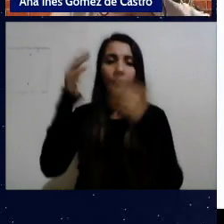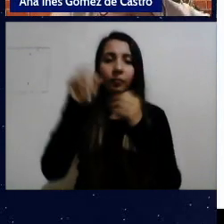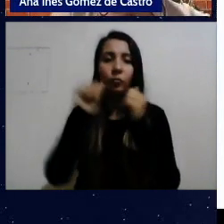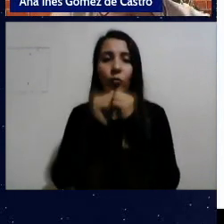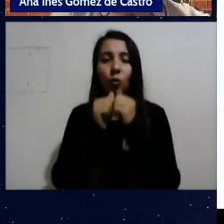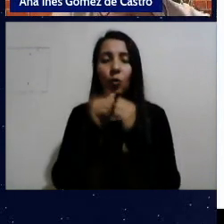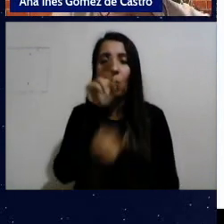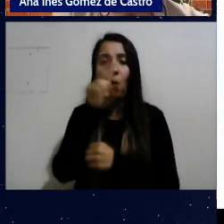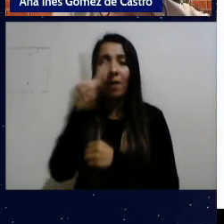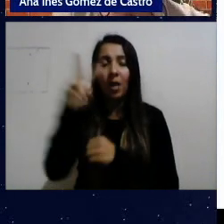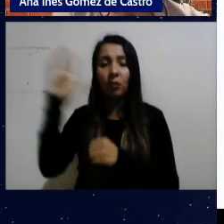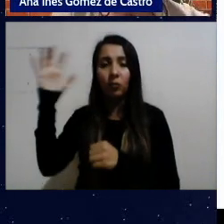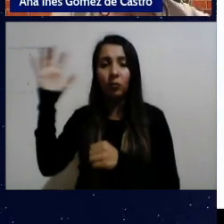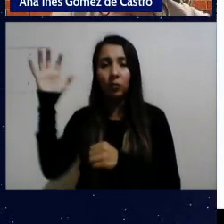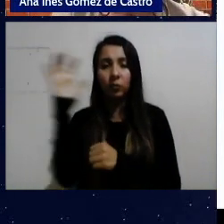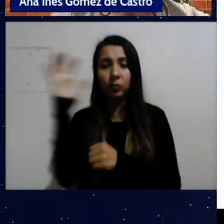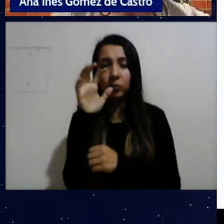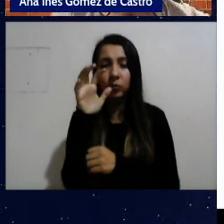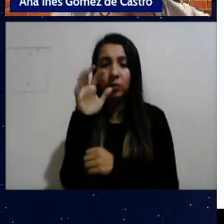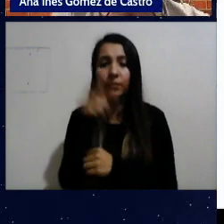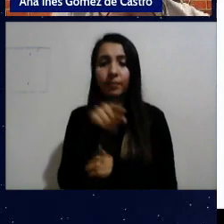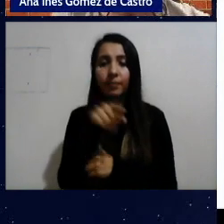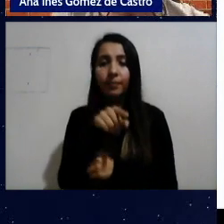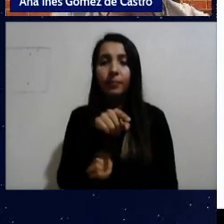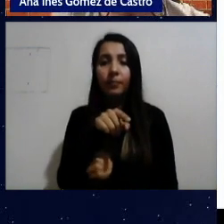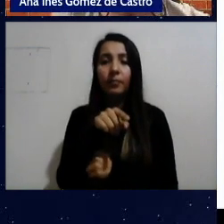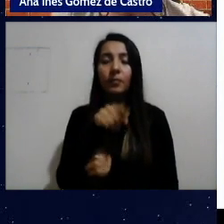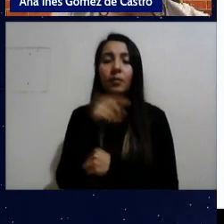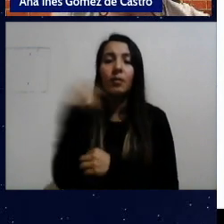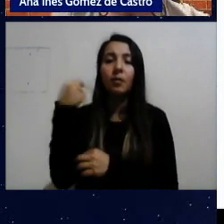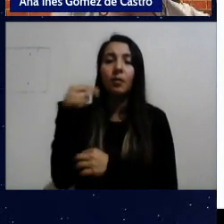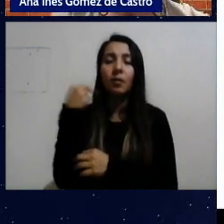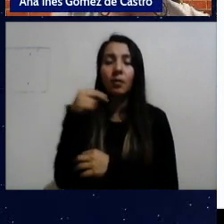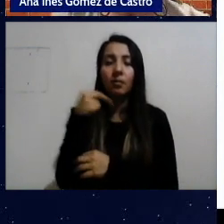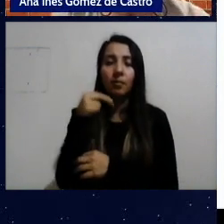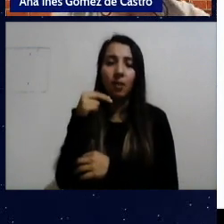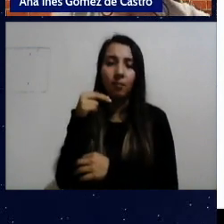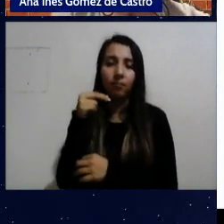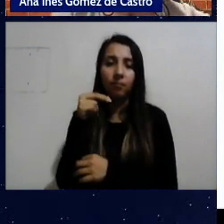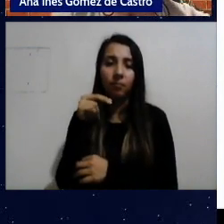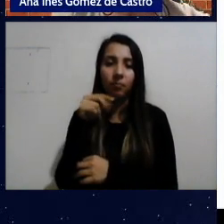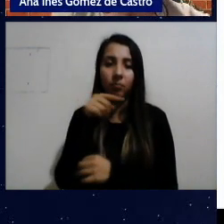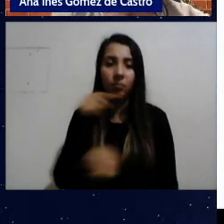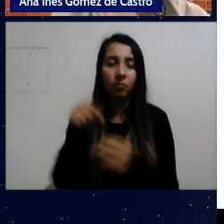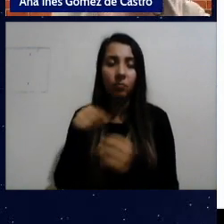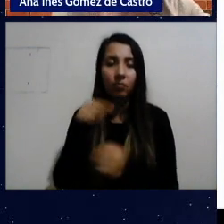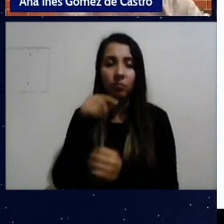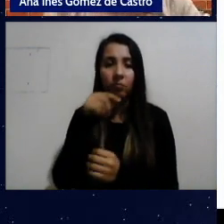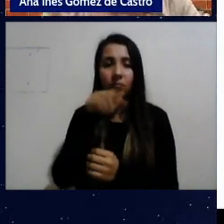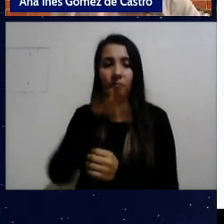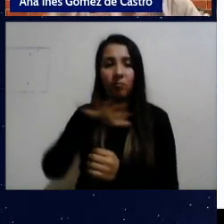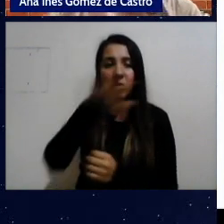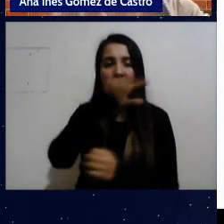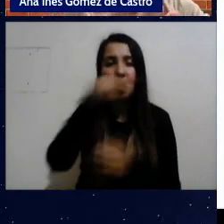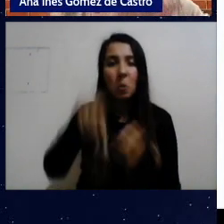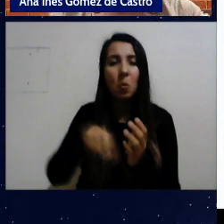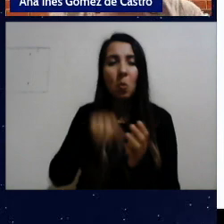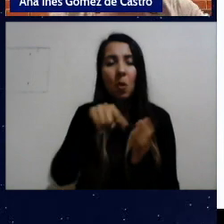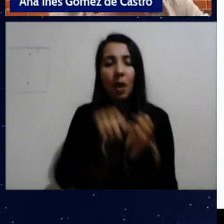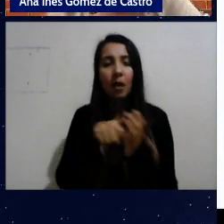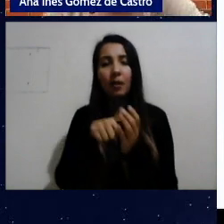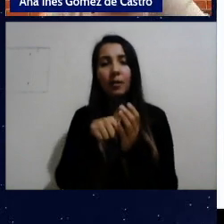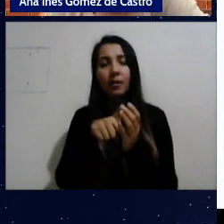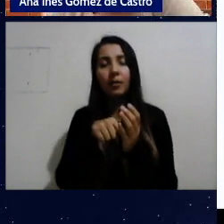radiación ultravioleta del Sol, en una pequeña estación que se llamaba Biopan, que estaba colocada en la zona